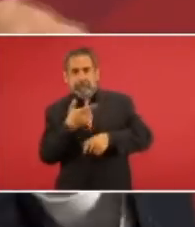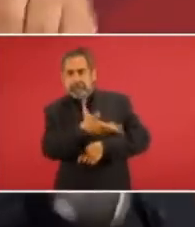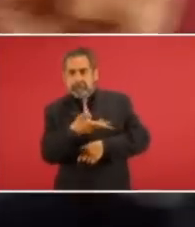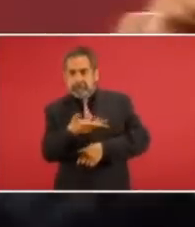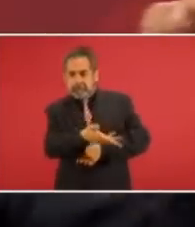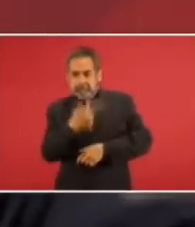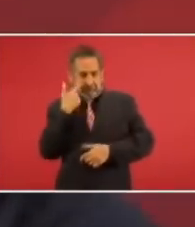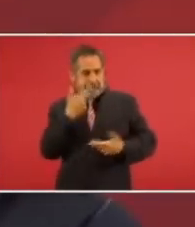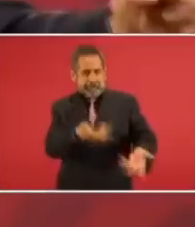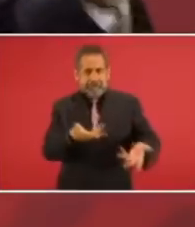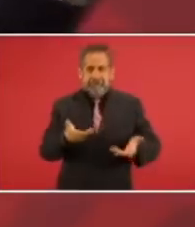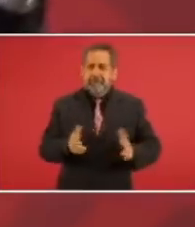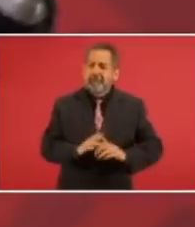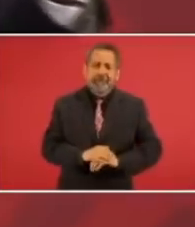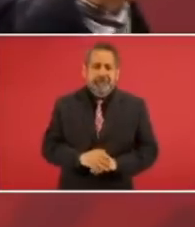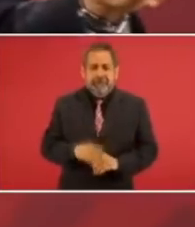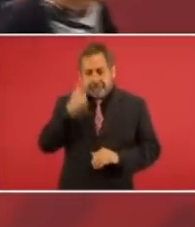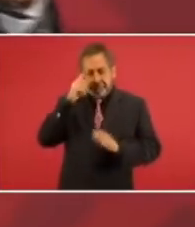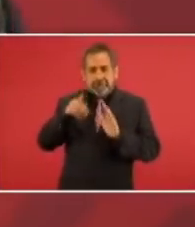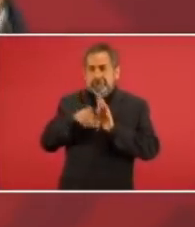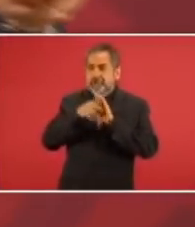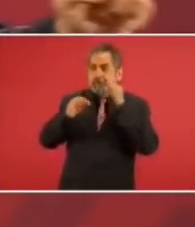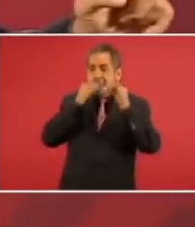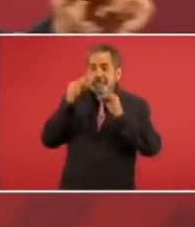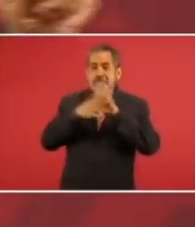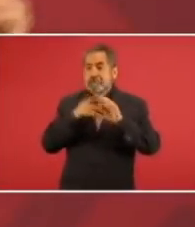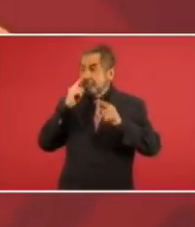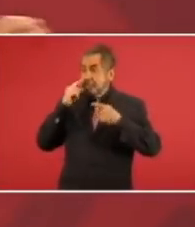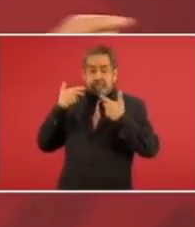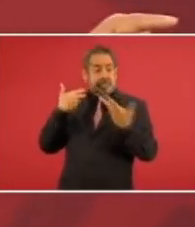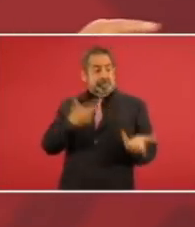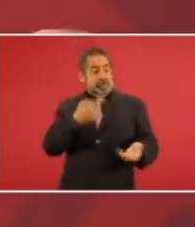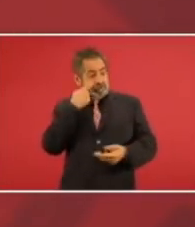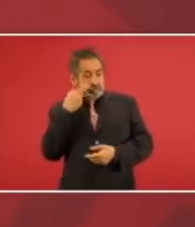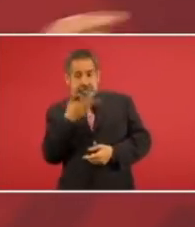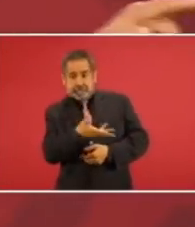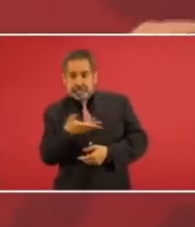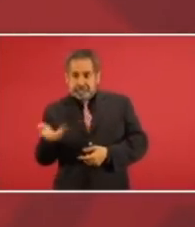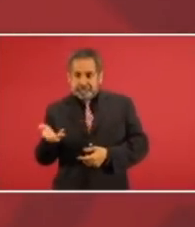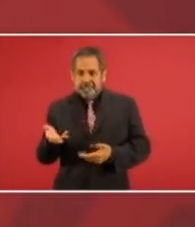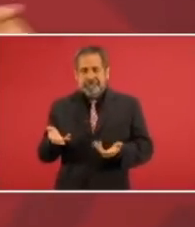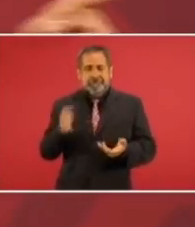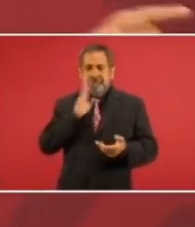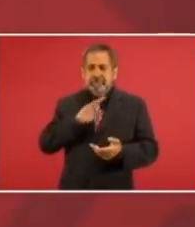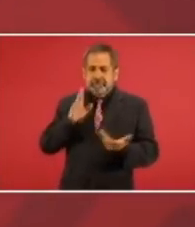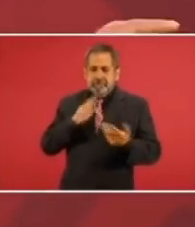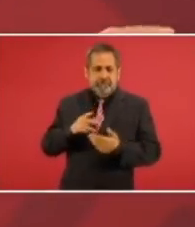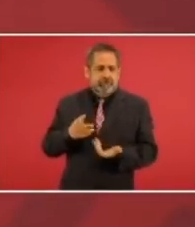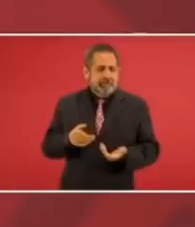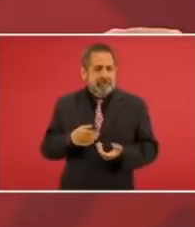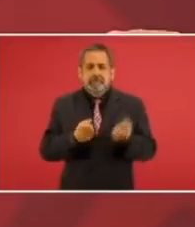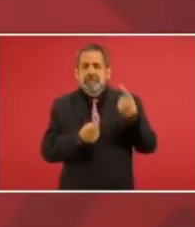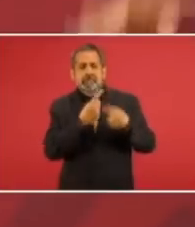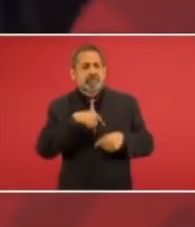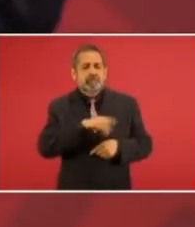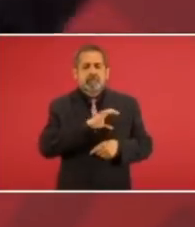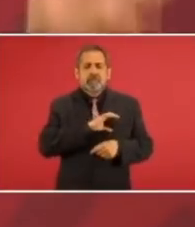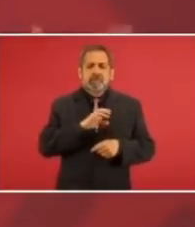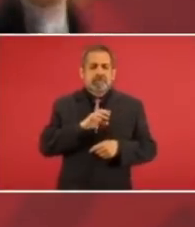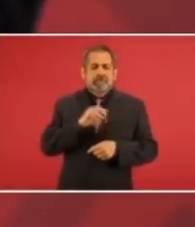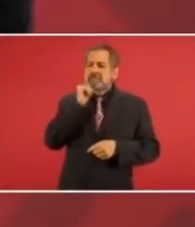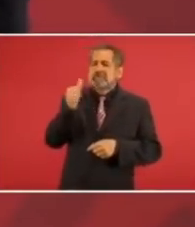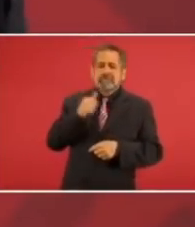para que los medios de comunicación que no nos quieren